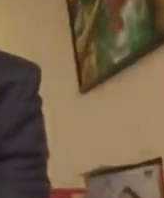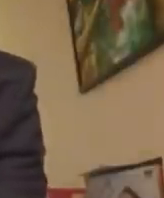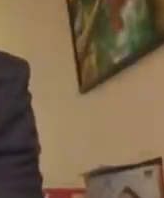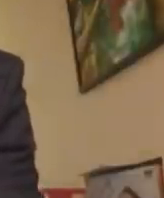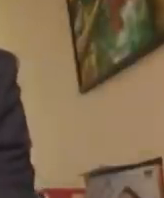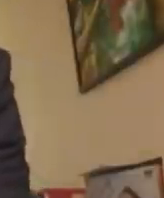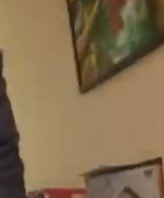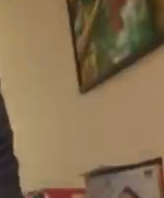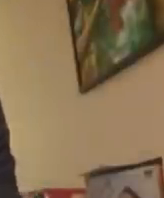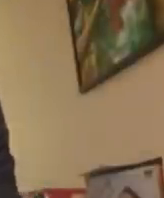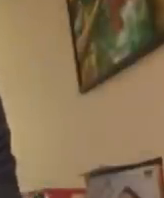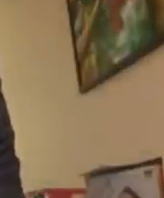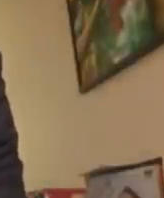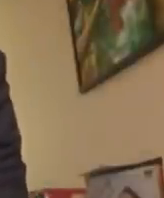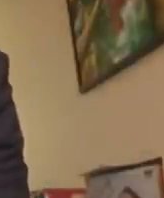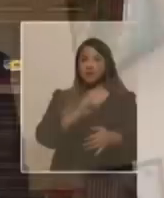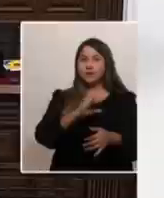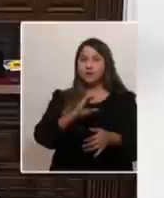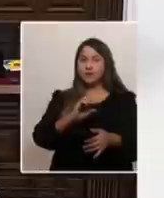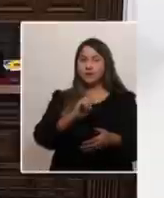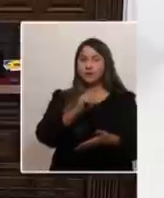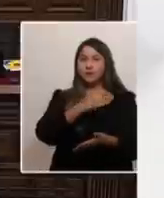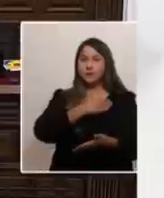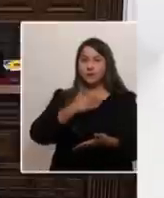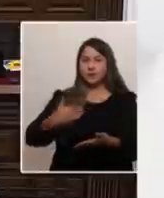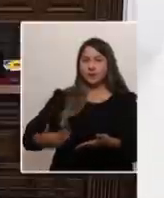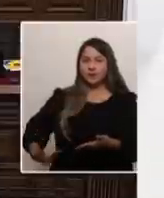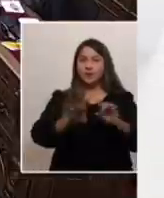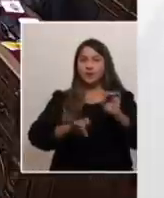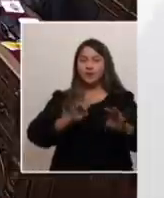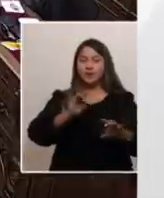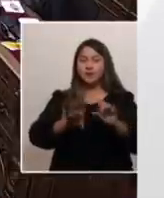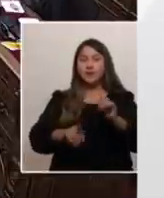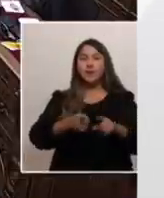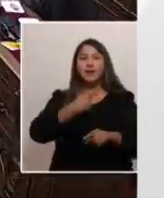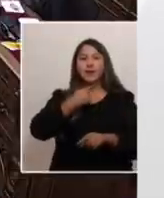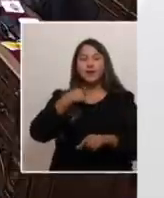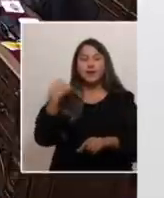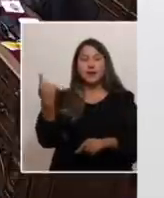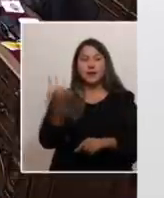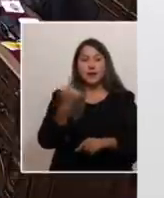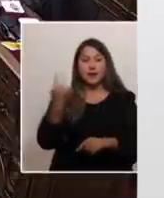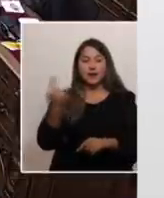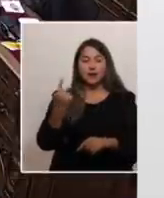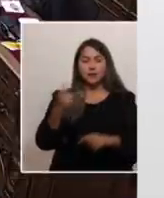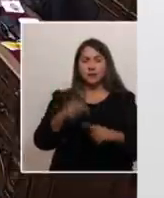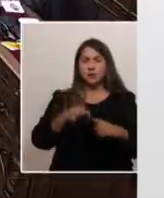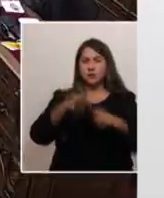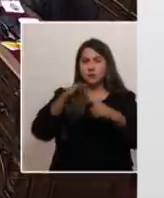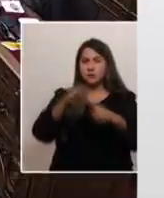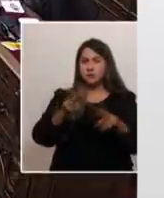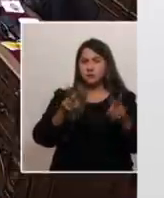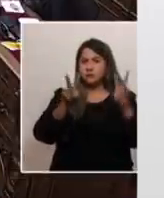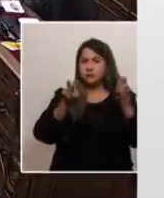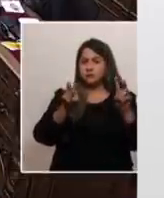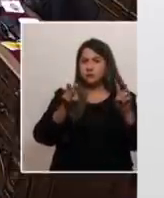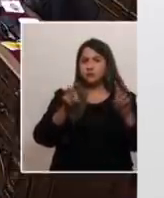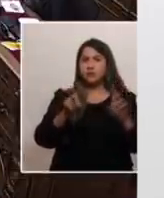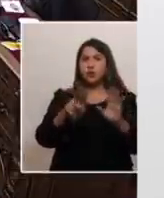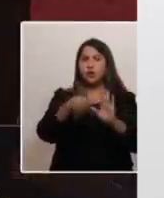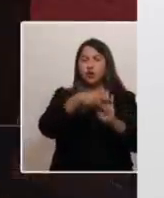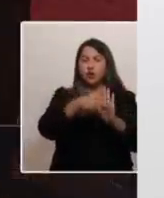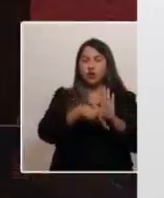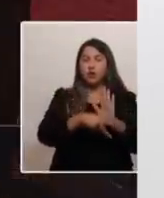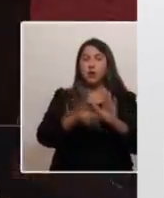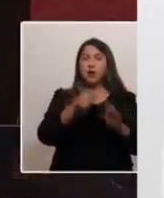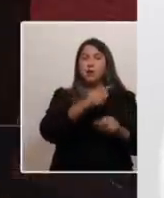la mugre, sobre todo dentro de mi propio partido, diciendo de poco menos que yo estaba por el rechazo. Yo soy un hombre de izquierda, a mí mataron a mi padre, todavía no tengo ni siquiera